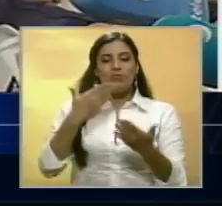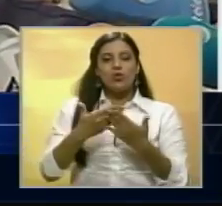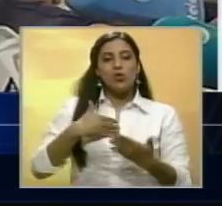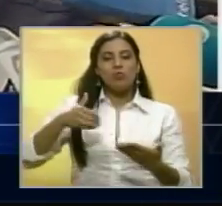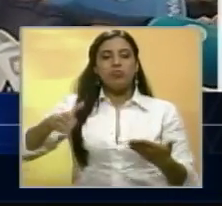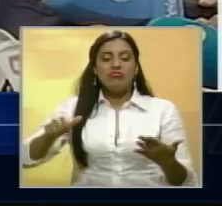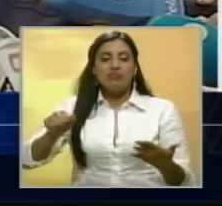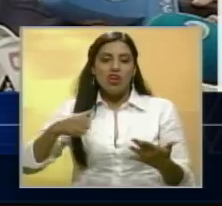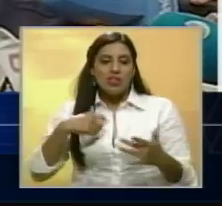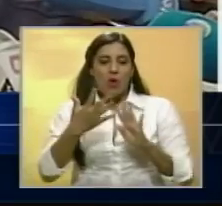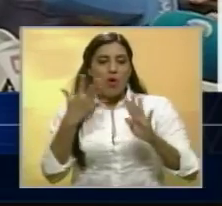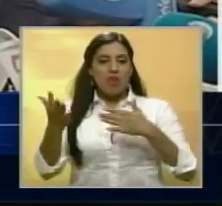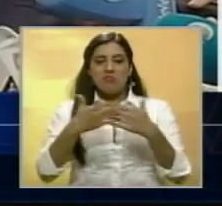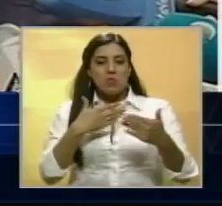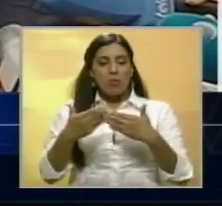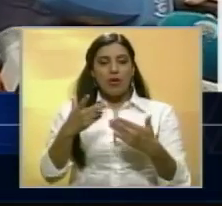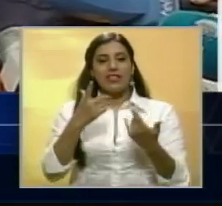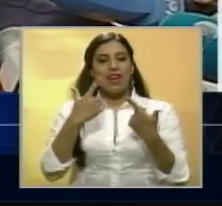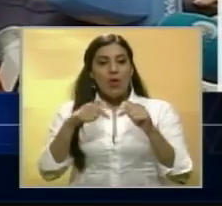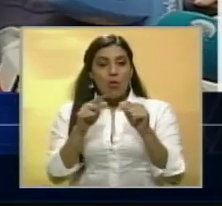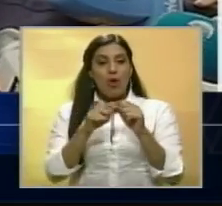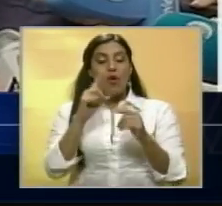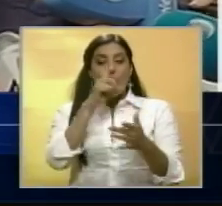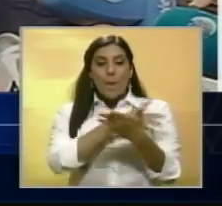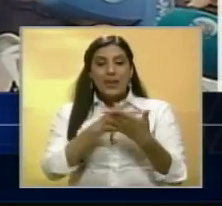cola para la validación del